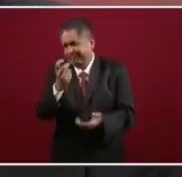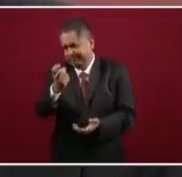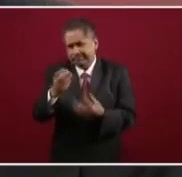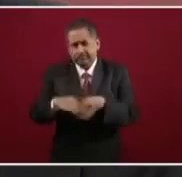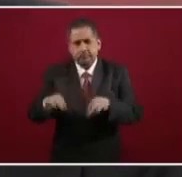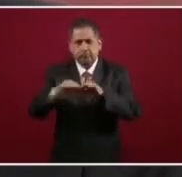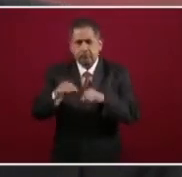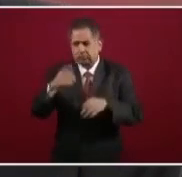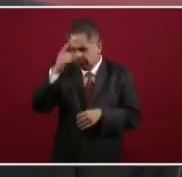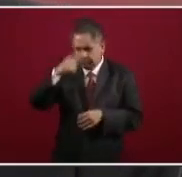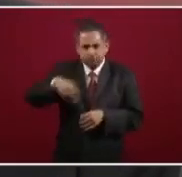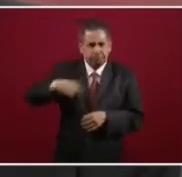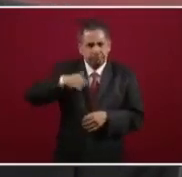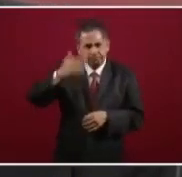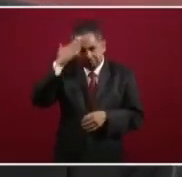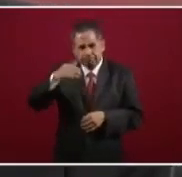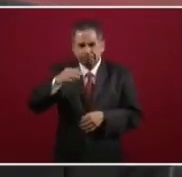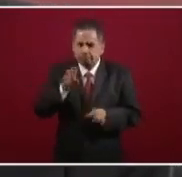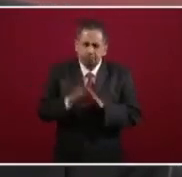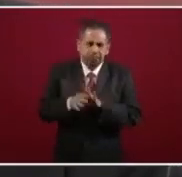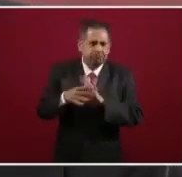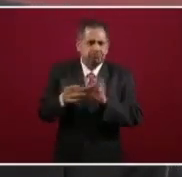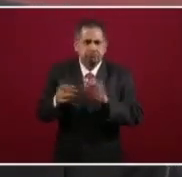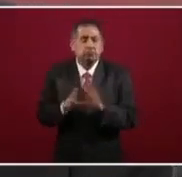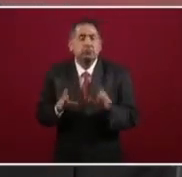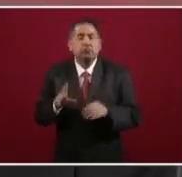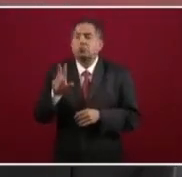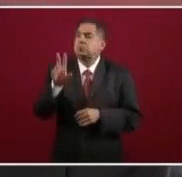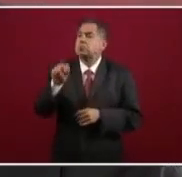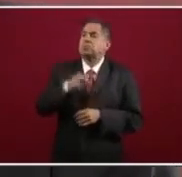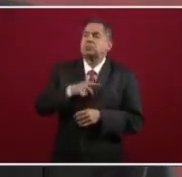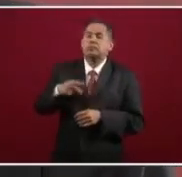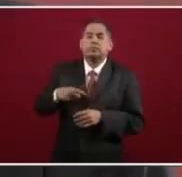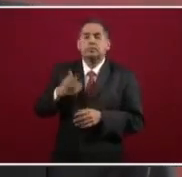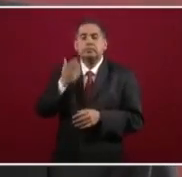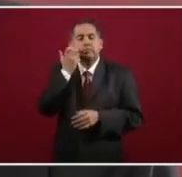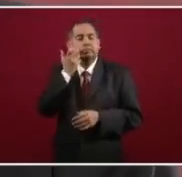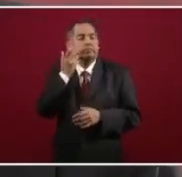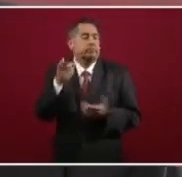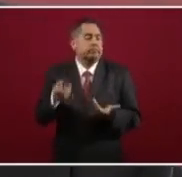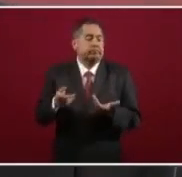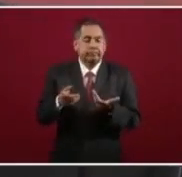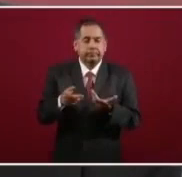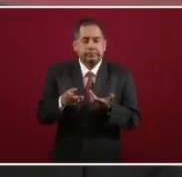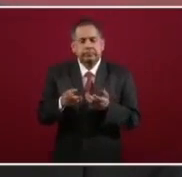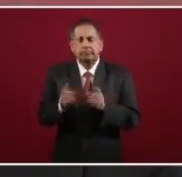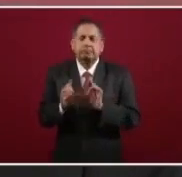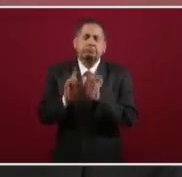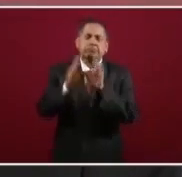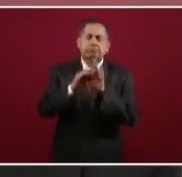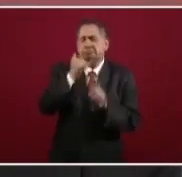y tener capacidad para rectificar no caer en la autocomplacencia